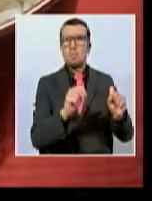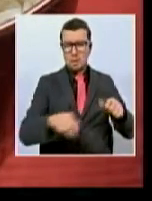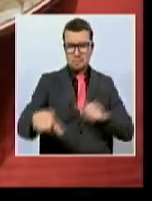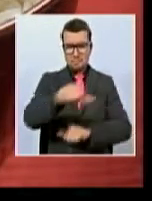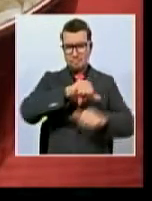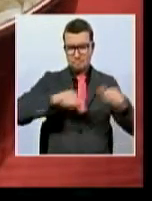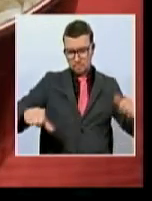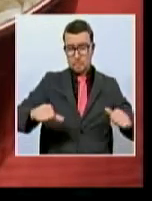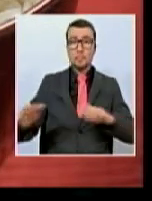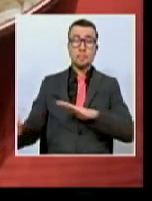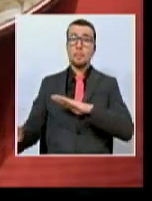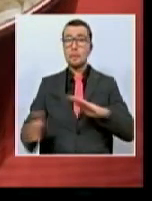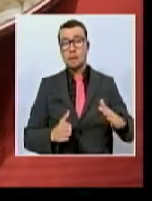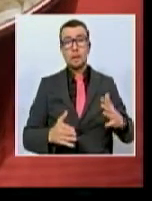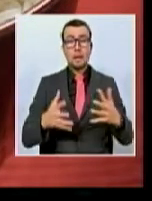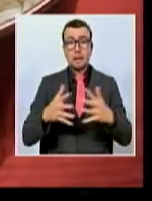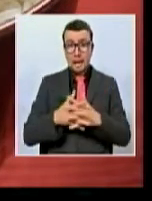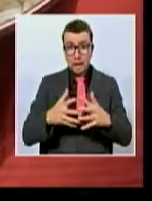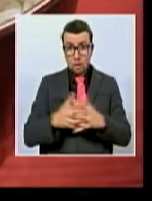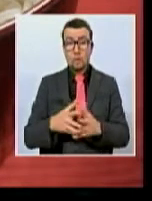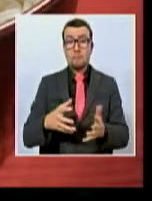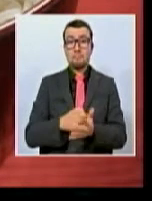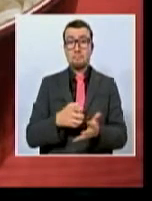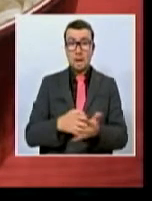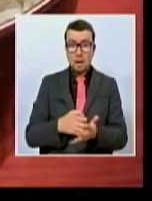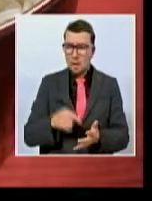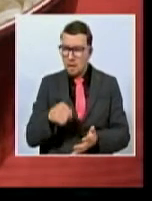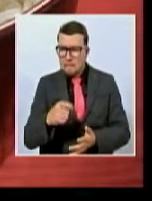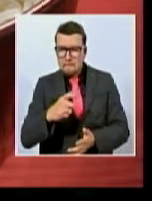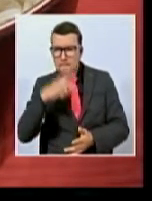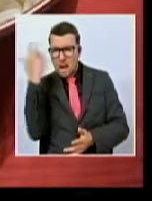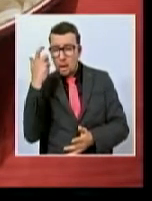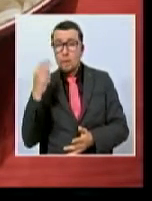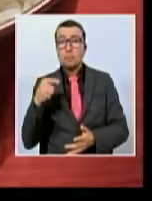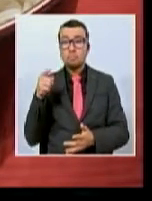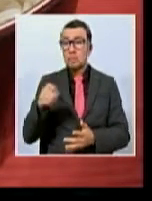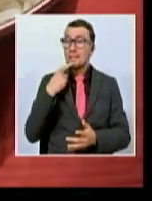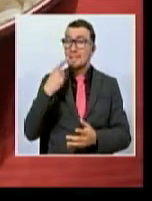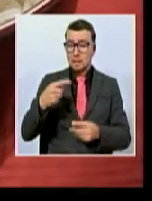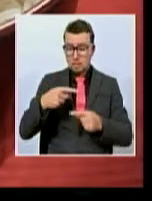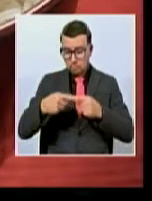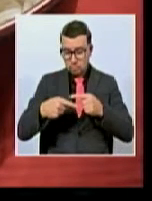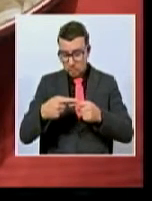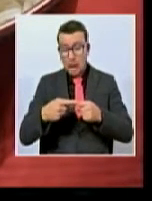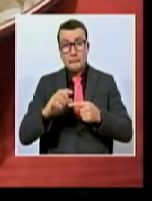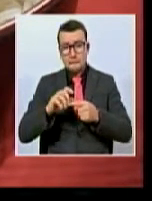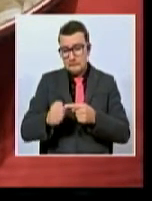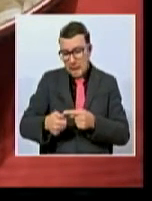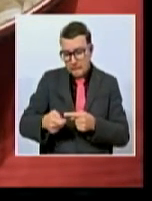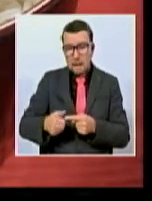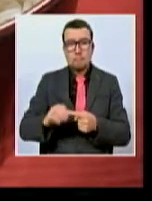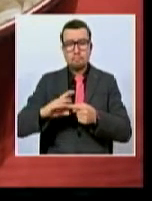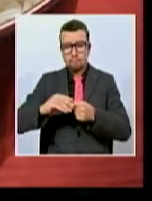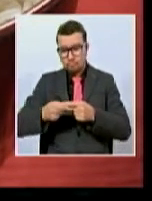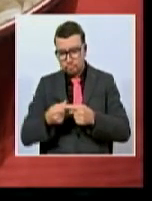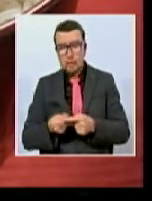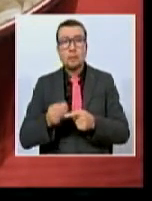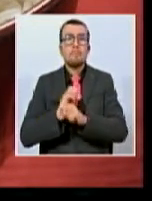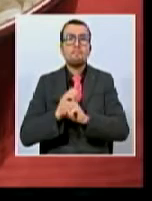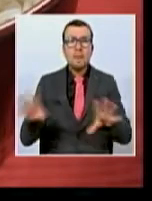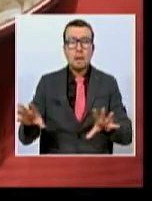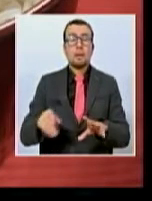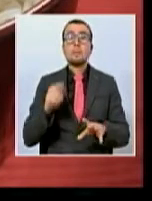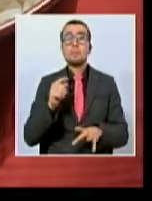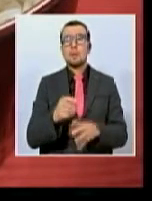Arroz blanco. Para que este sea refinado, lo someten a retirar la capa superior del germen, quedando el almidón y además